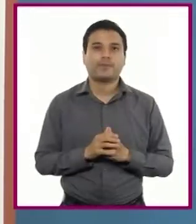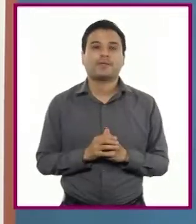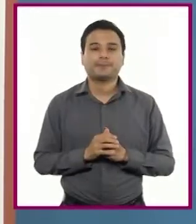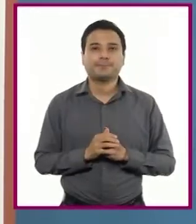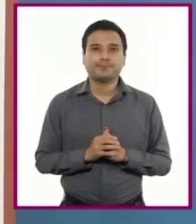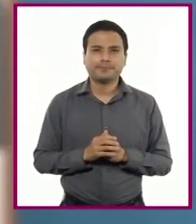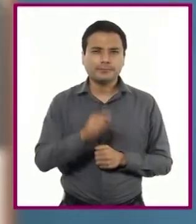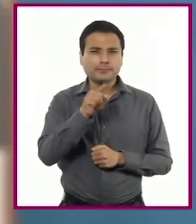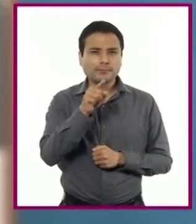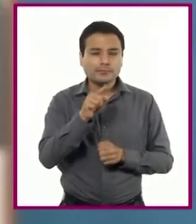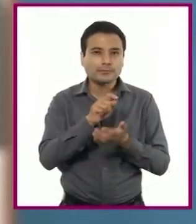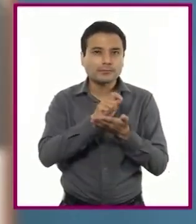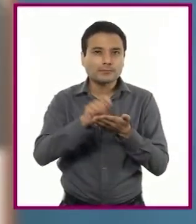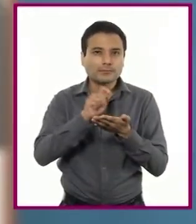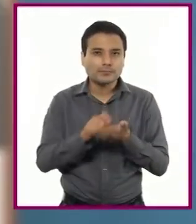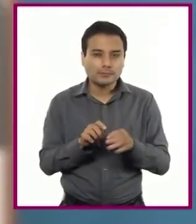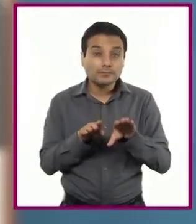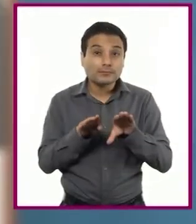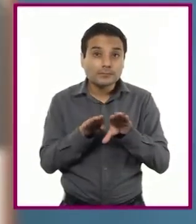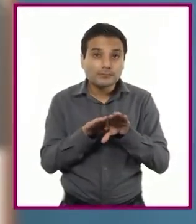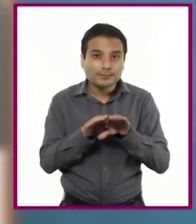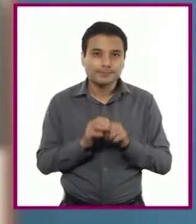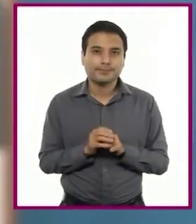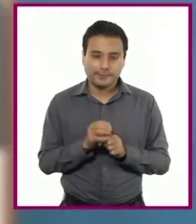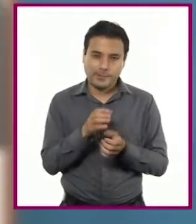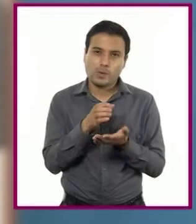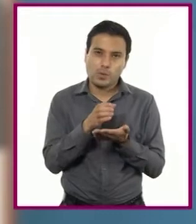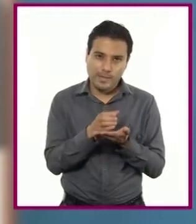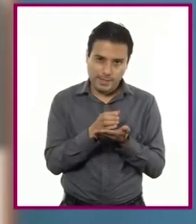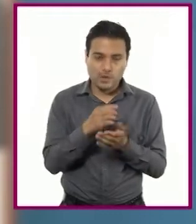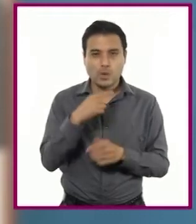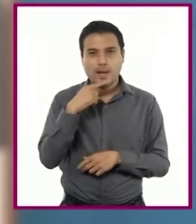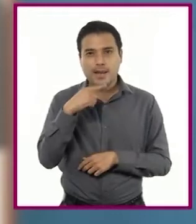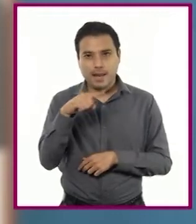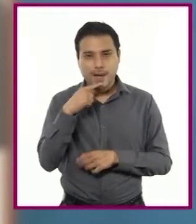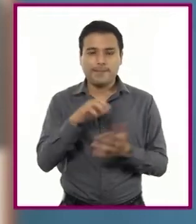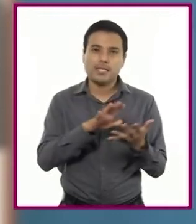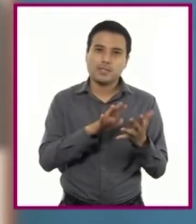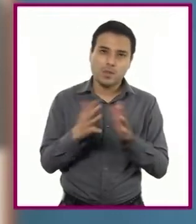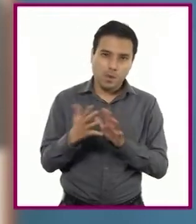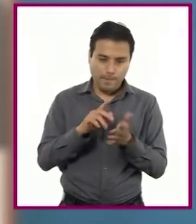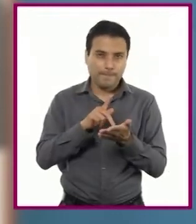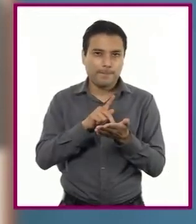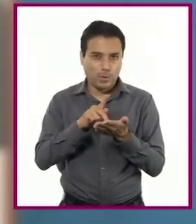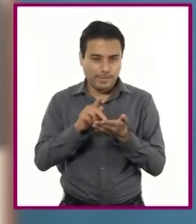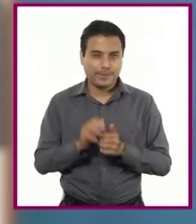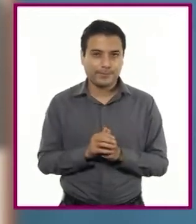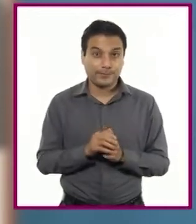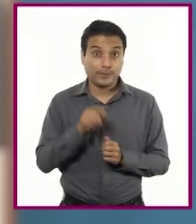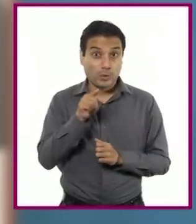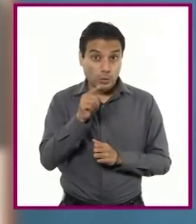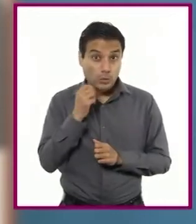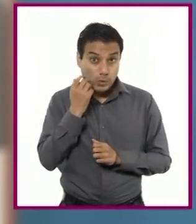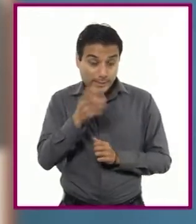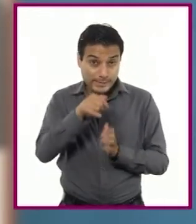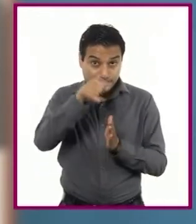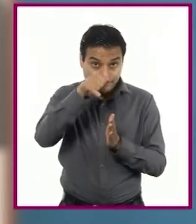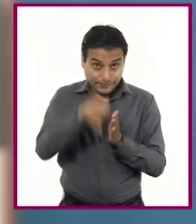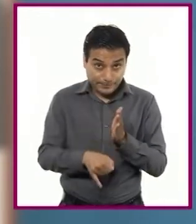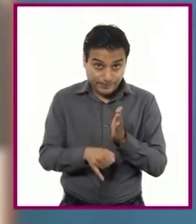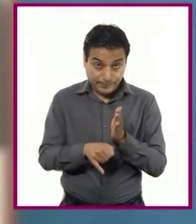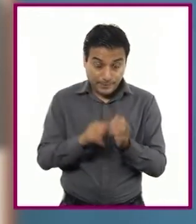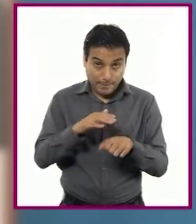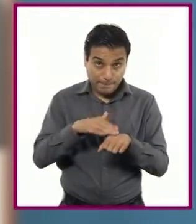anotaciones solo necesitan cuaderno, lápiz o bolígrafo. Si requieren profundizar y ampliar sus